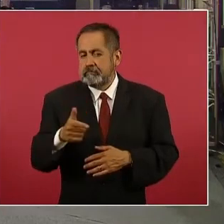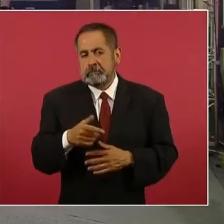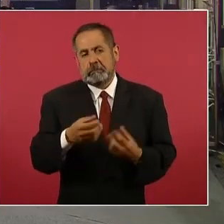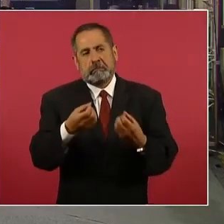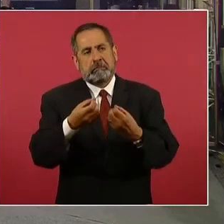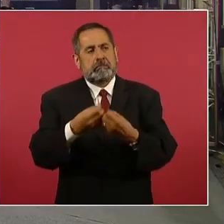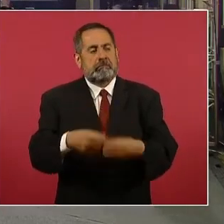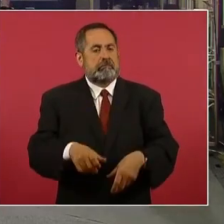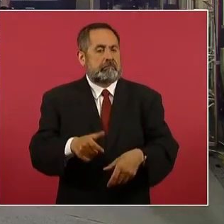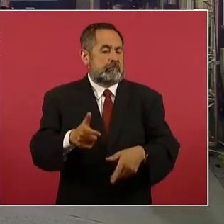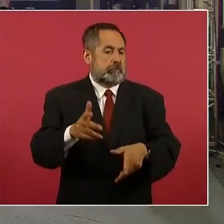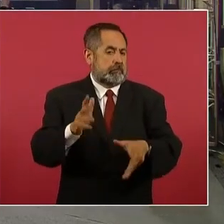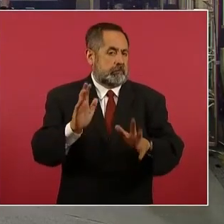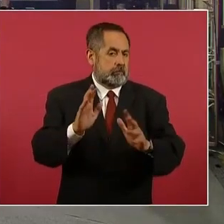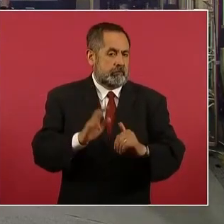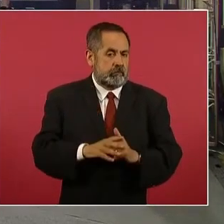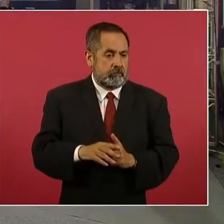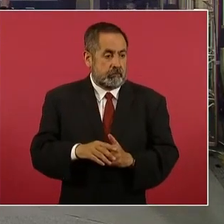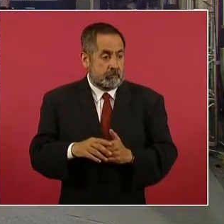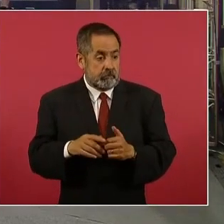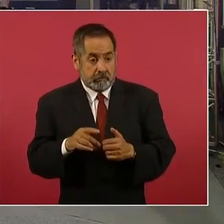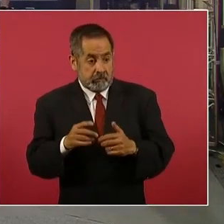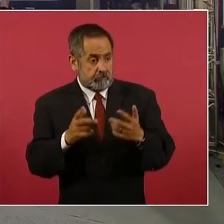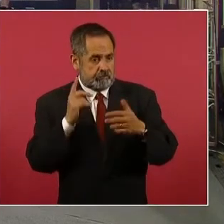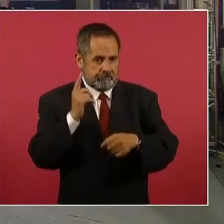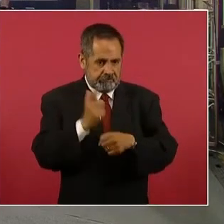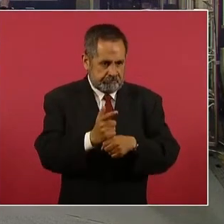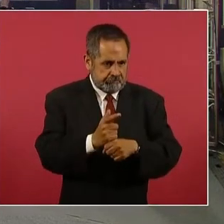de lo que se ha ahorrado,